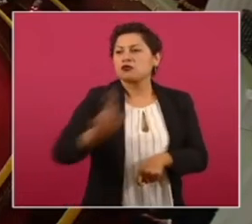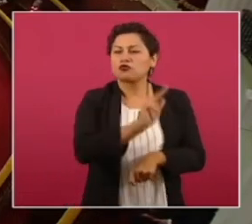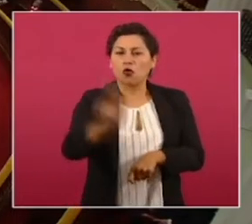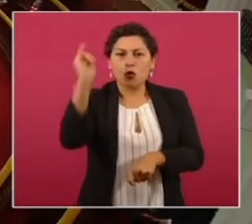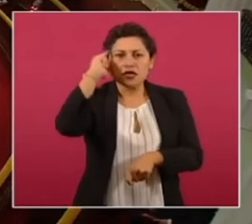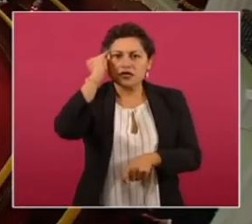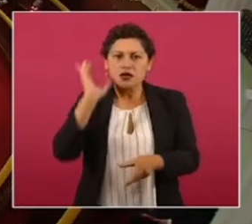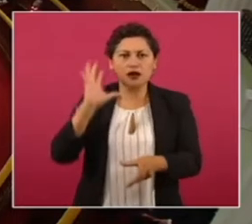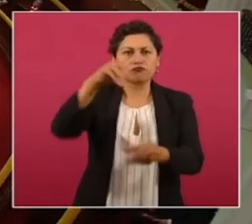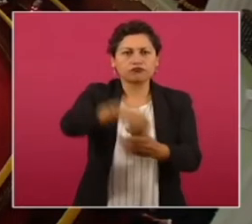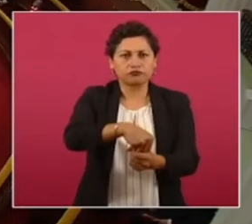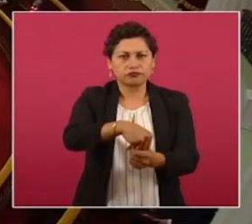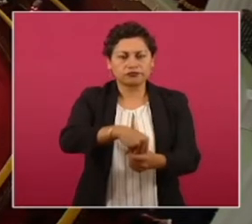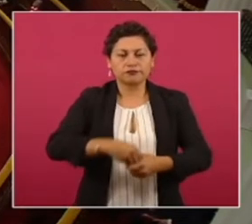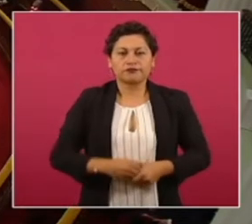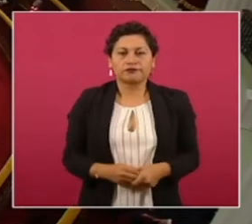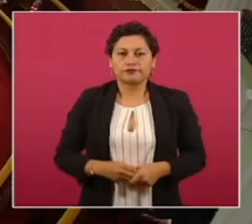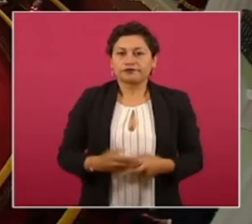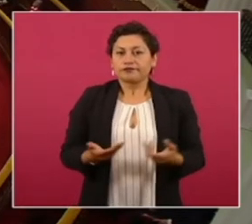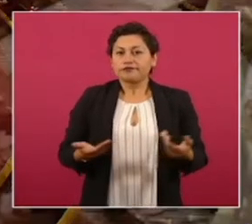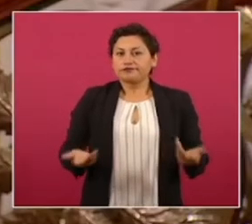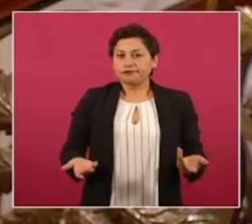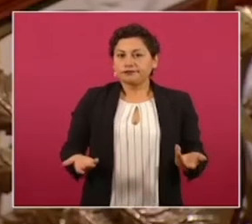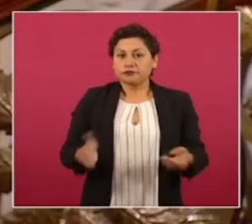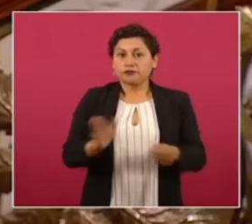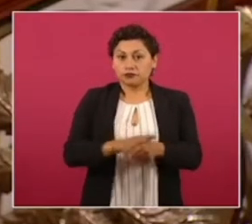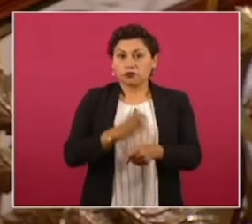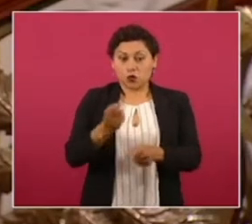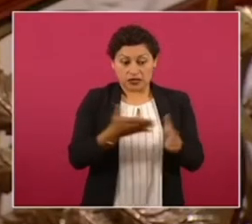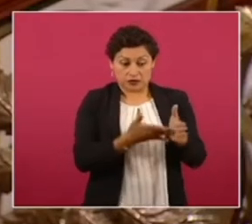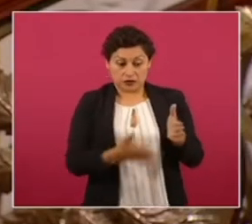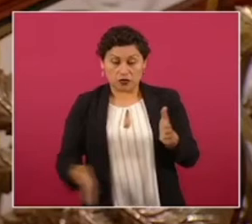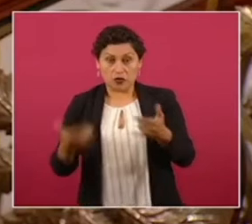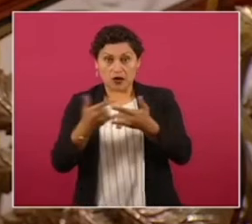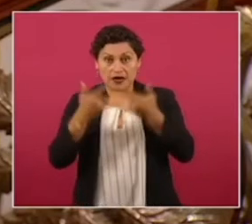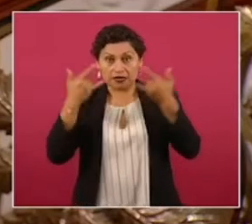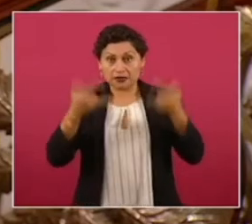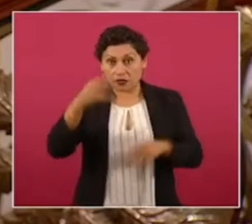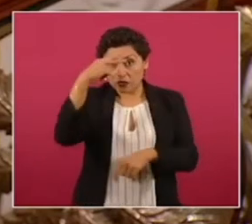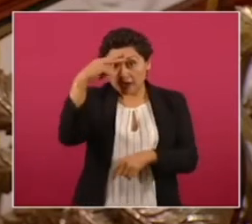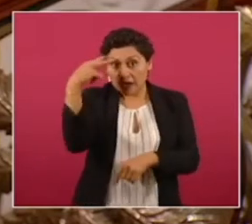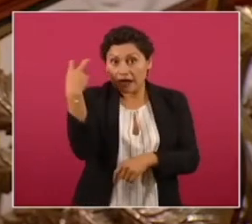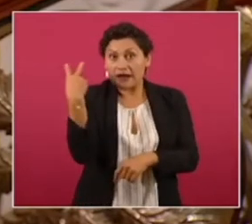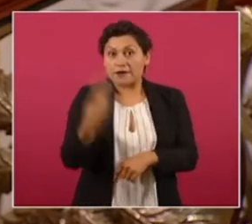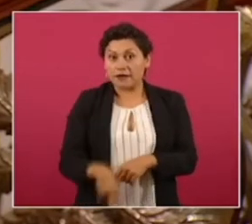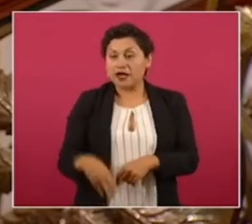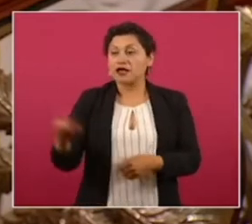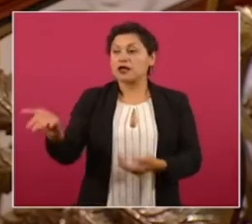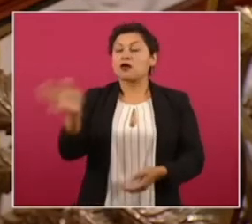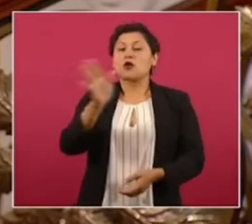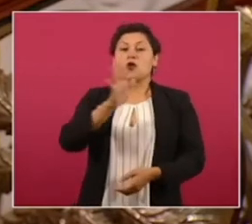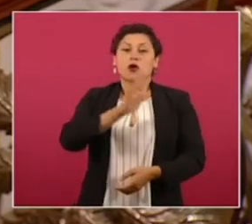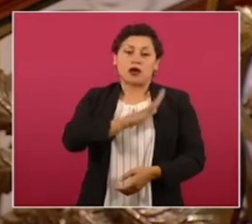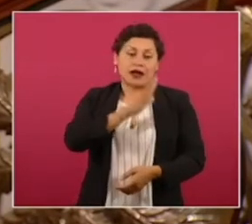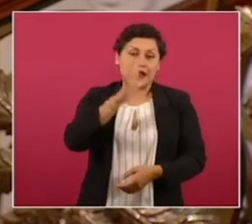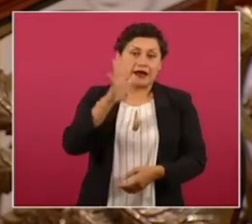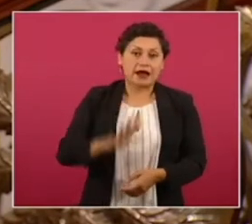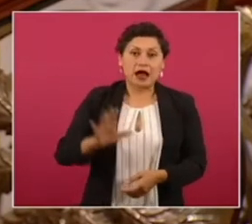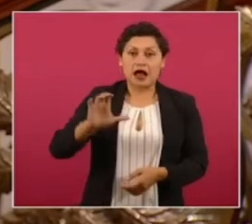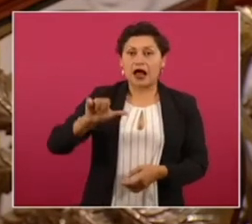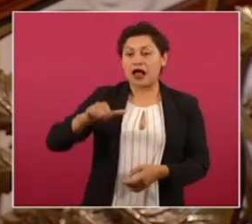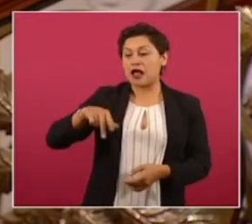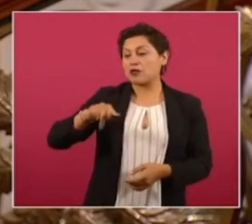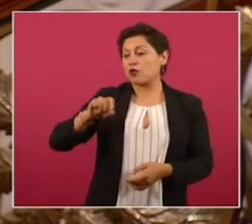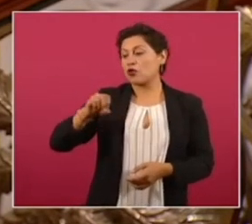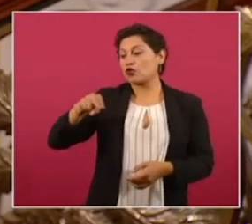indígena. En este contexto, y a la caída del general Antonio López de Santana, estos